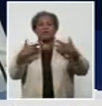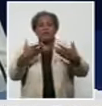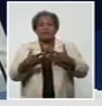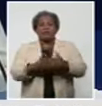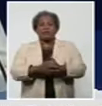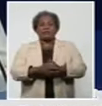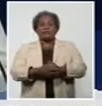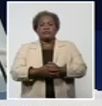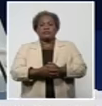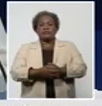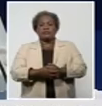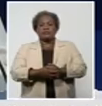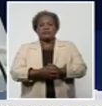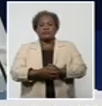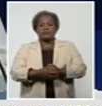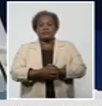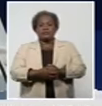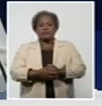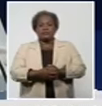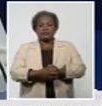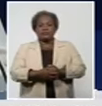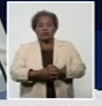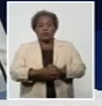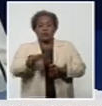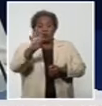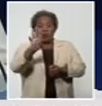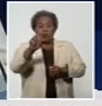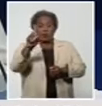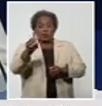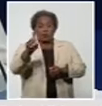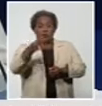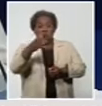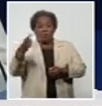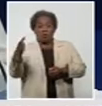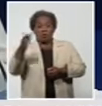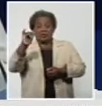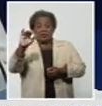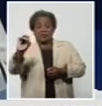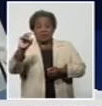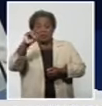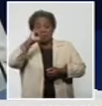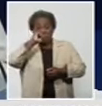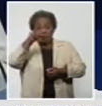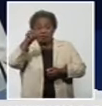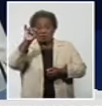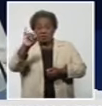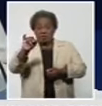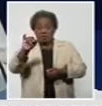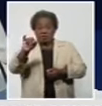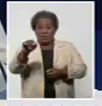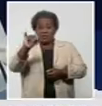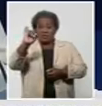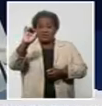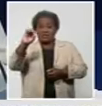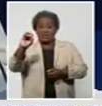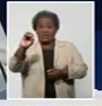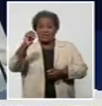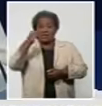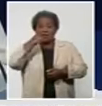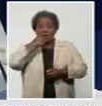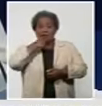realizan. De 41 a 60 años, 16, y de 60 y más, 6